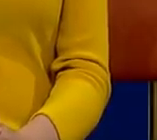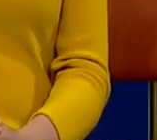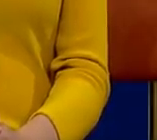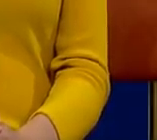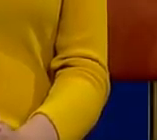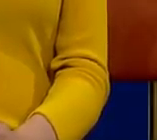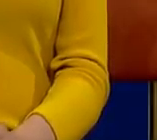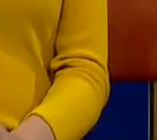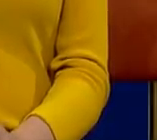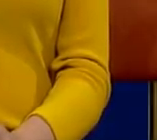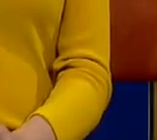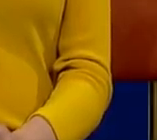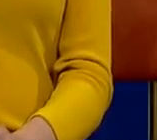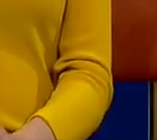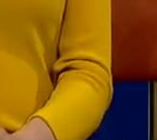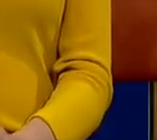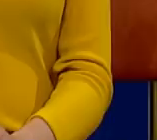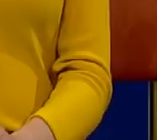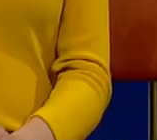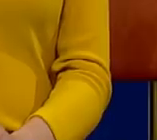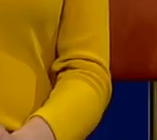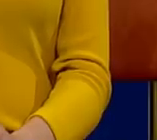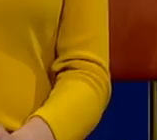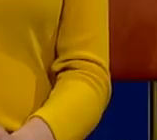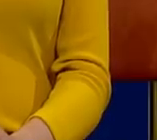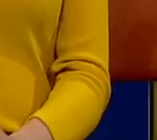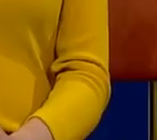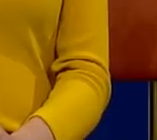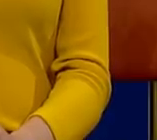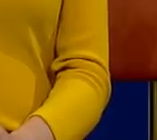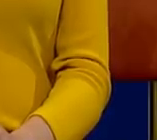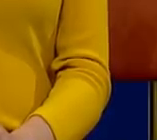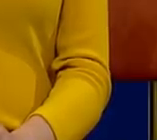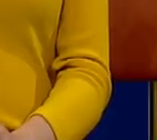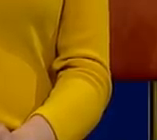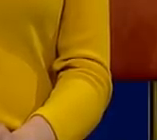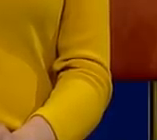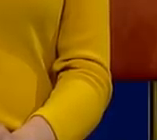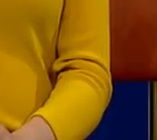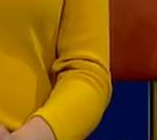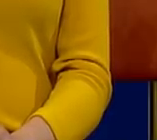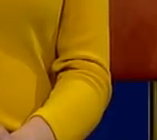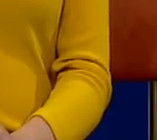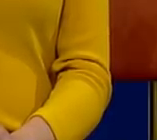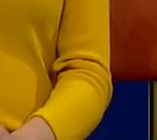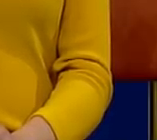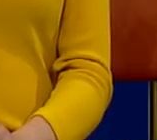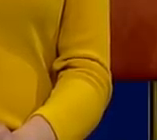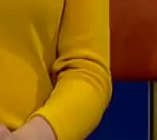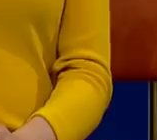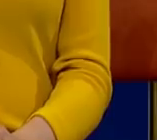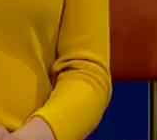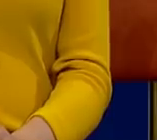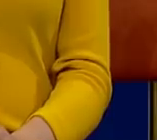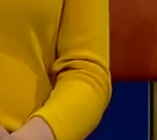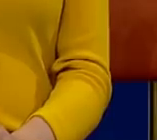Muy buenos días, un gusto como todas las mañanas estar nuevamente con ustedes. Y bueno, me uno a ese saludo a todos los niños, que sea un día